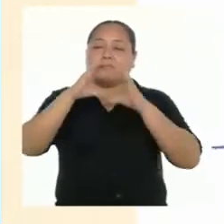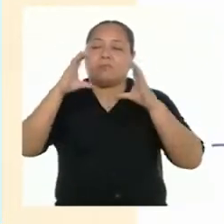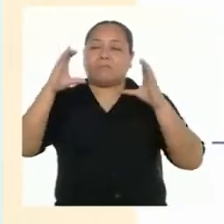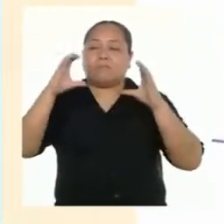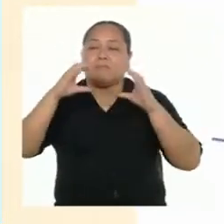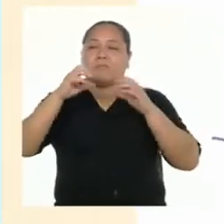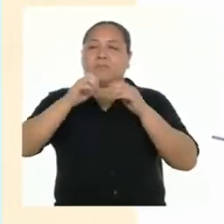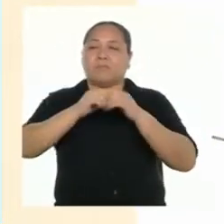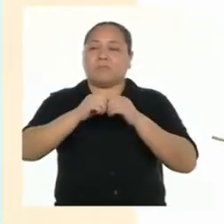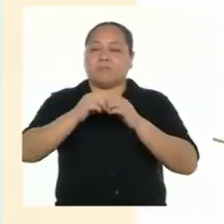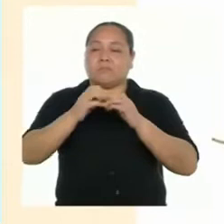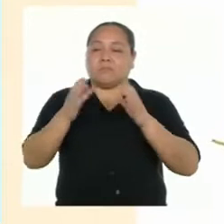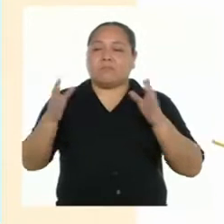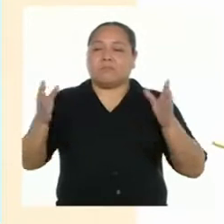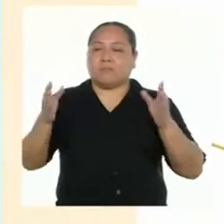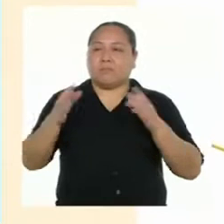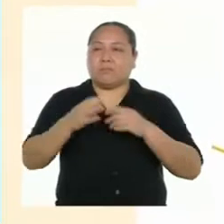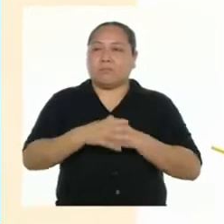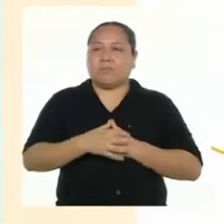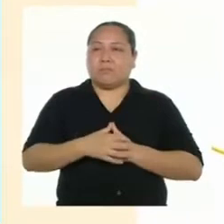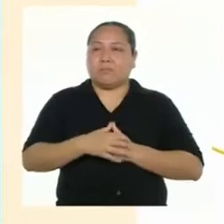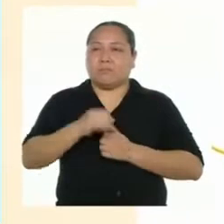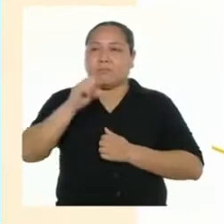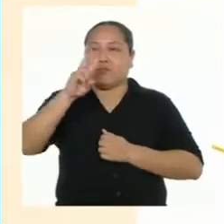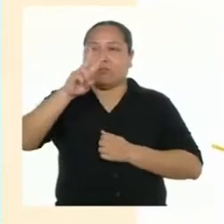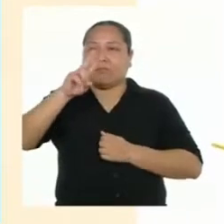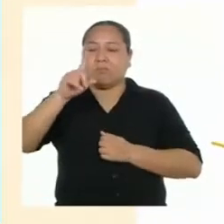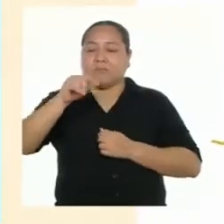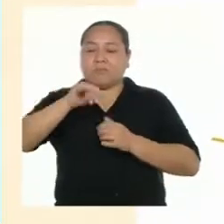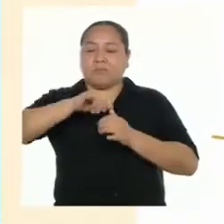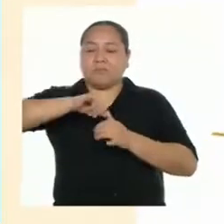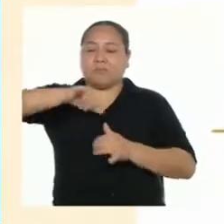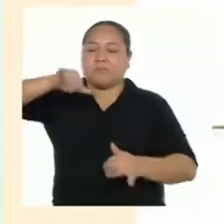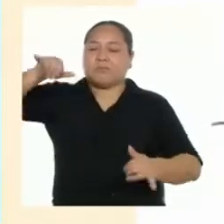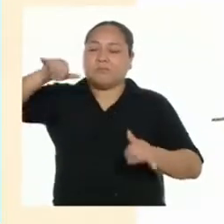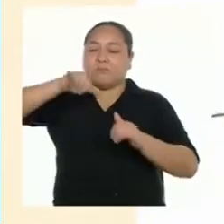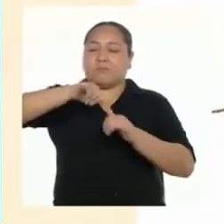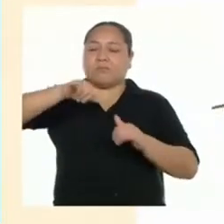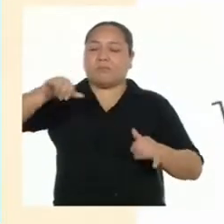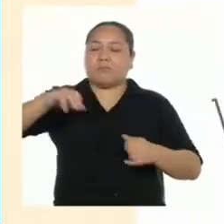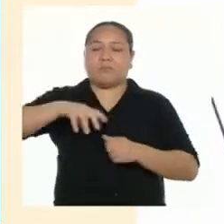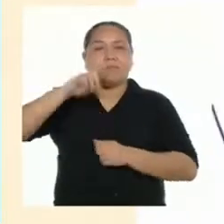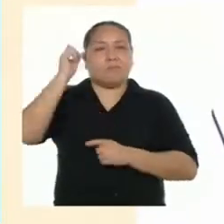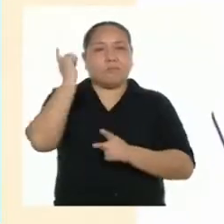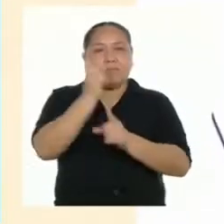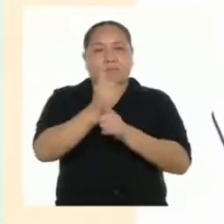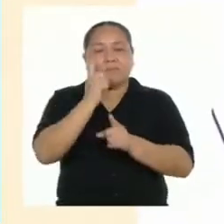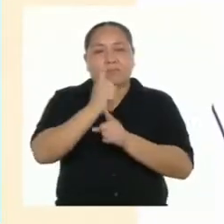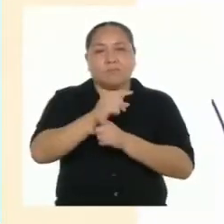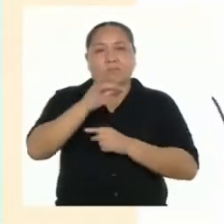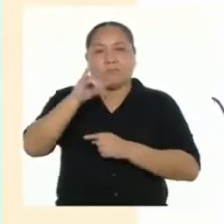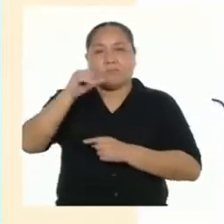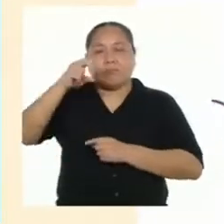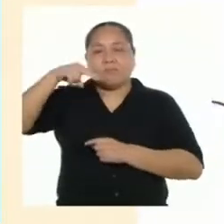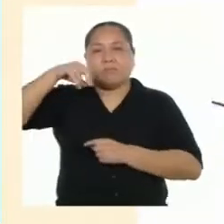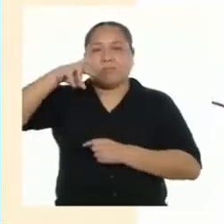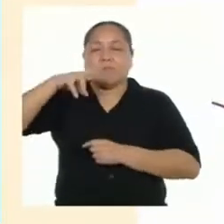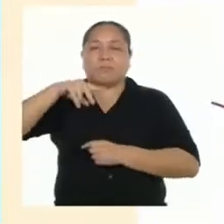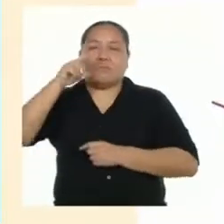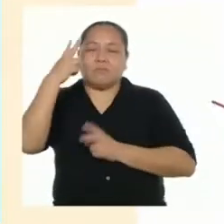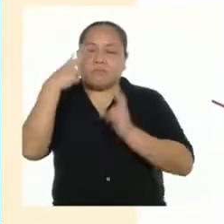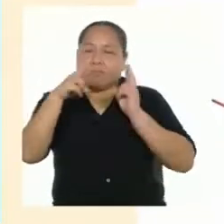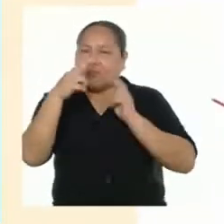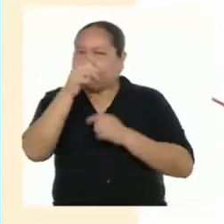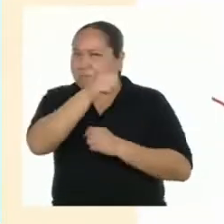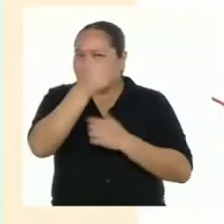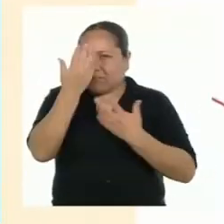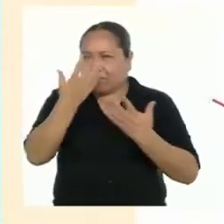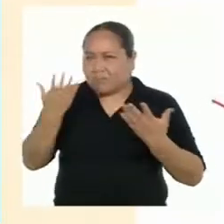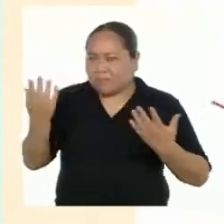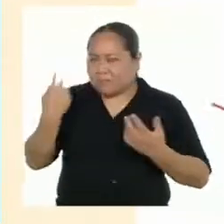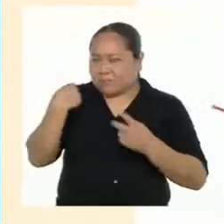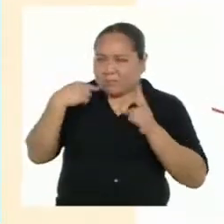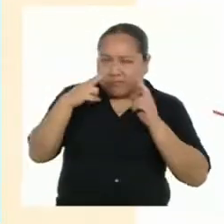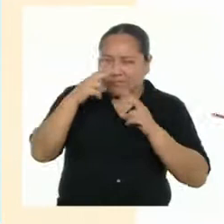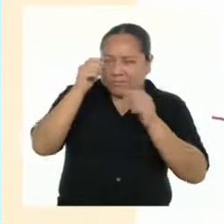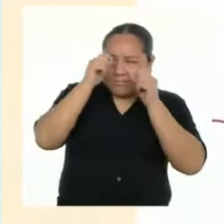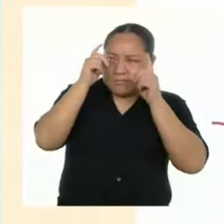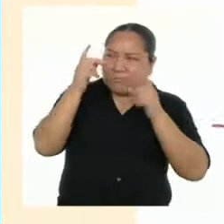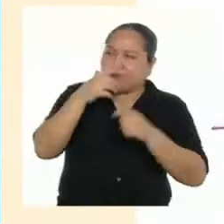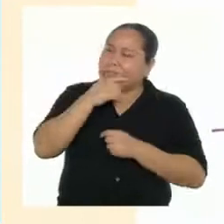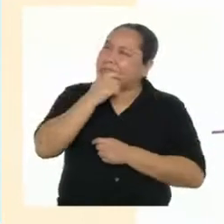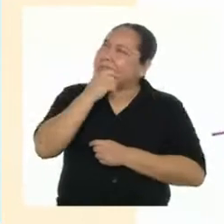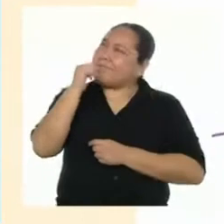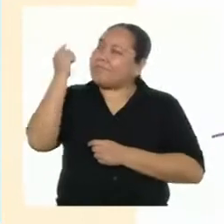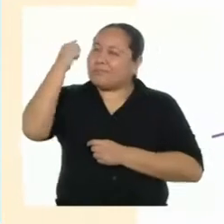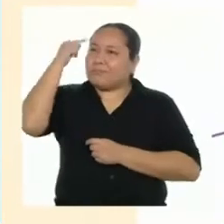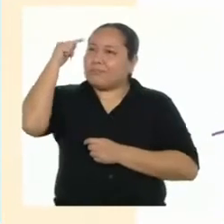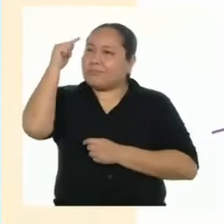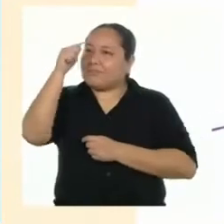ancho y 21 centímetros de largo. Exactamente, Yanira. ¿Ves algo más que te llame la atención?